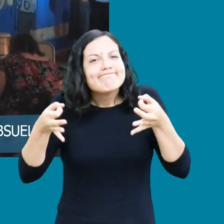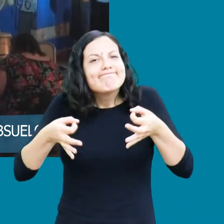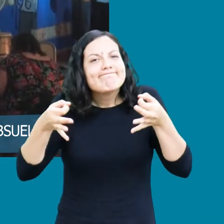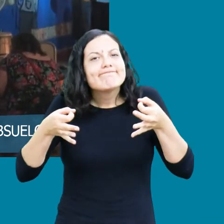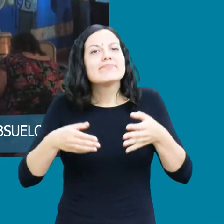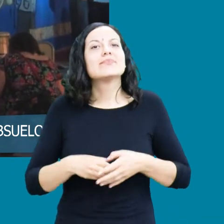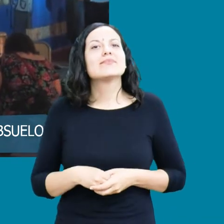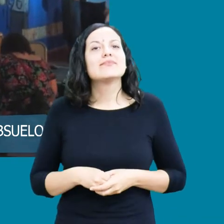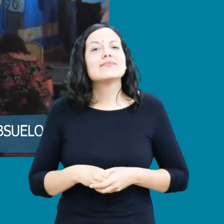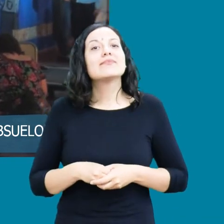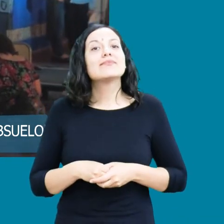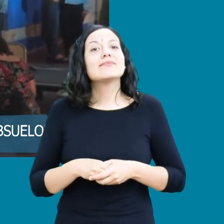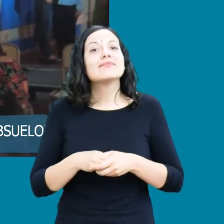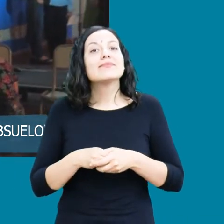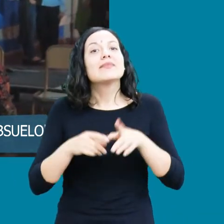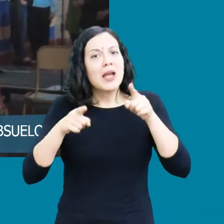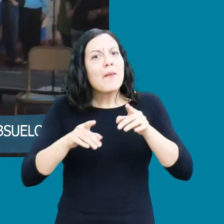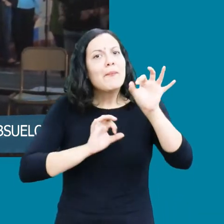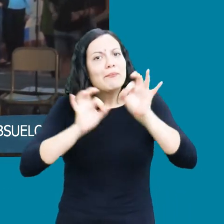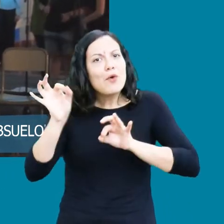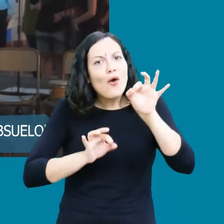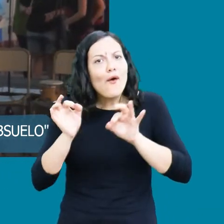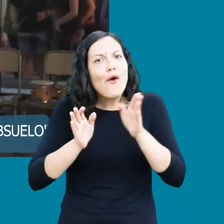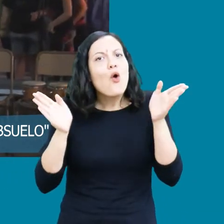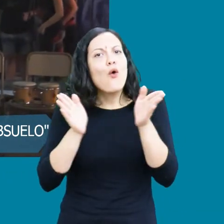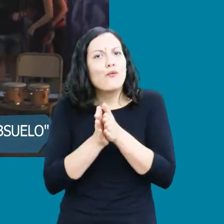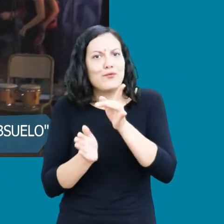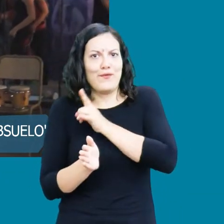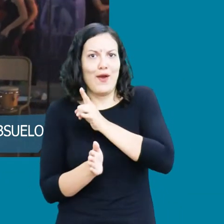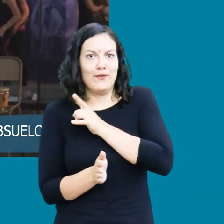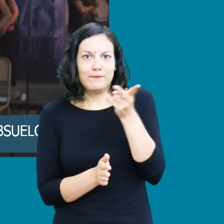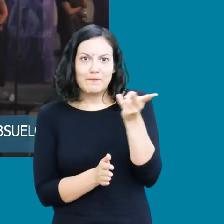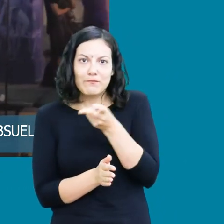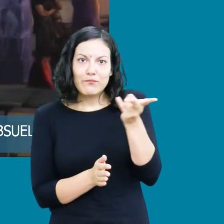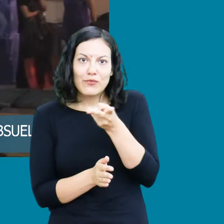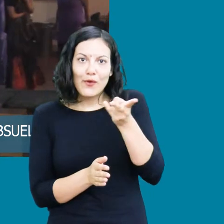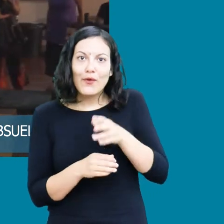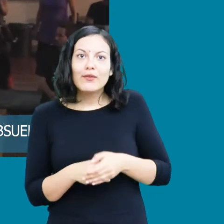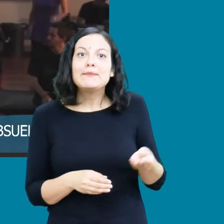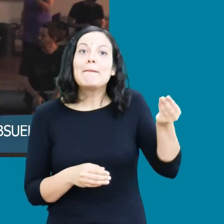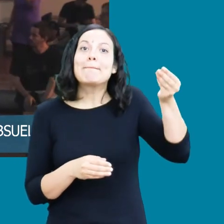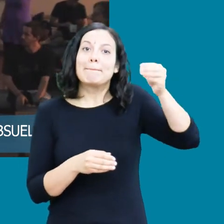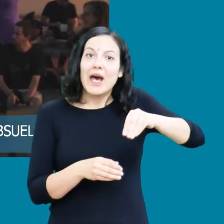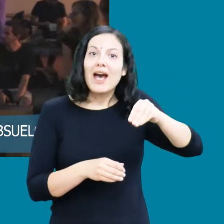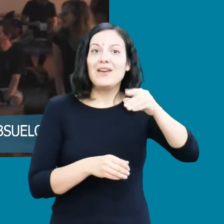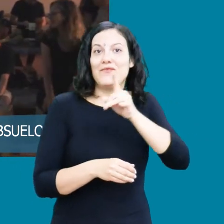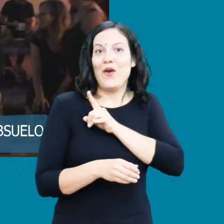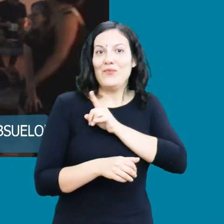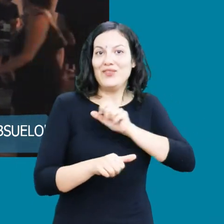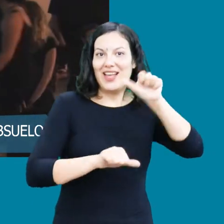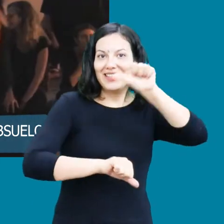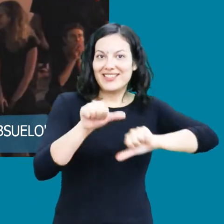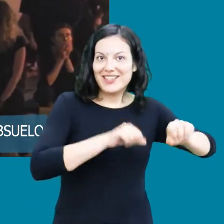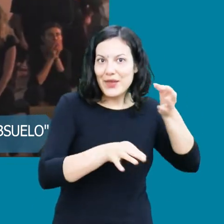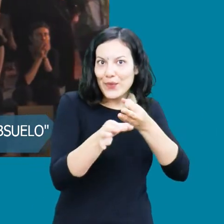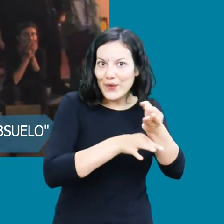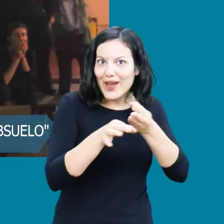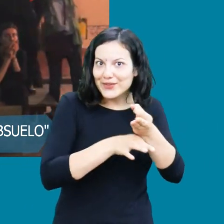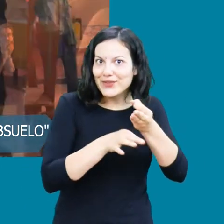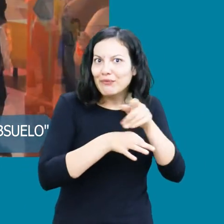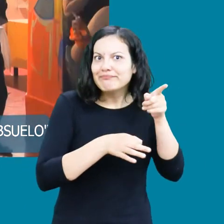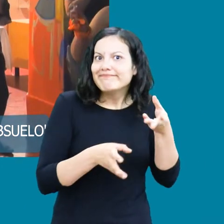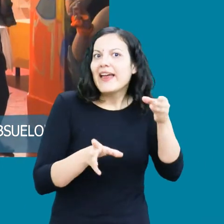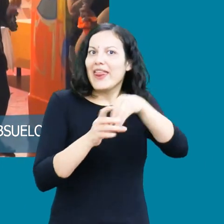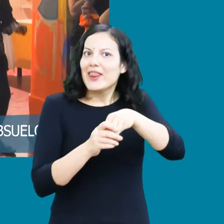muy bien, incluso haciendo proyectos conjuntos entre las dos facultades y entre las tres también con Ciencias de la Educación,